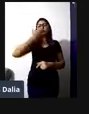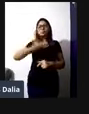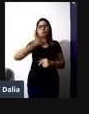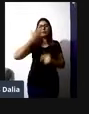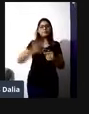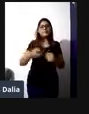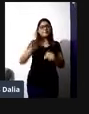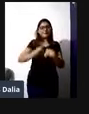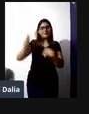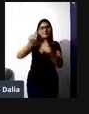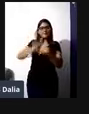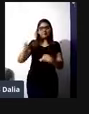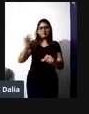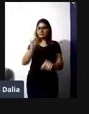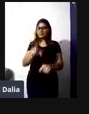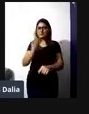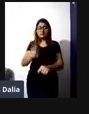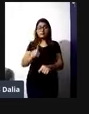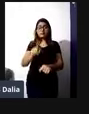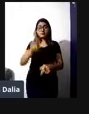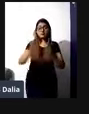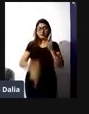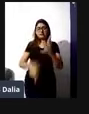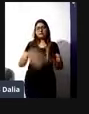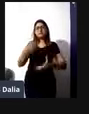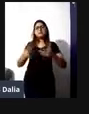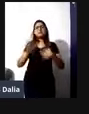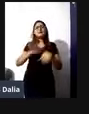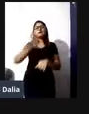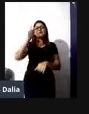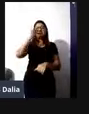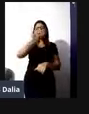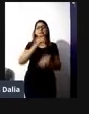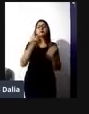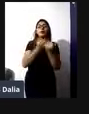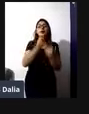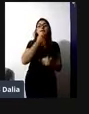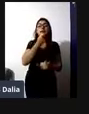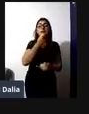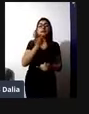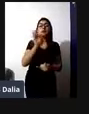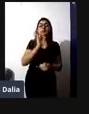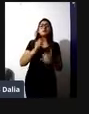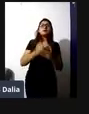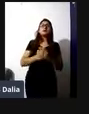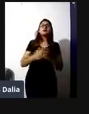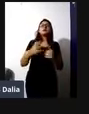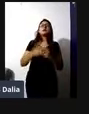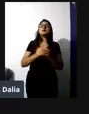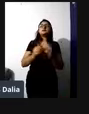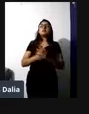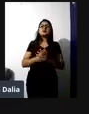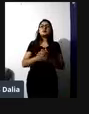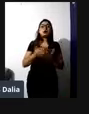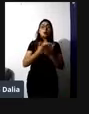niños que entran a mayor ansiedad cuando están en casa todo el día. Entonces, sí, creo que es muy importante que no pierdan la